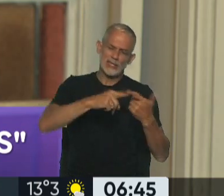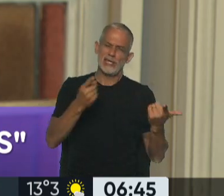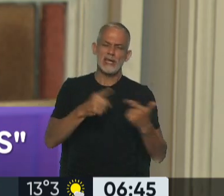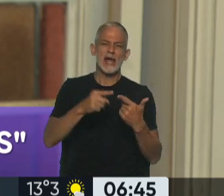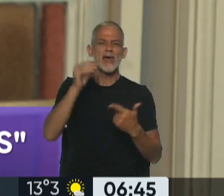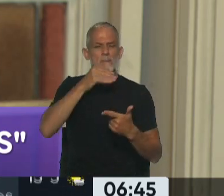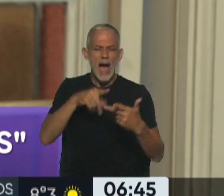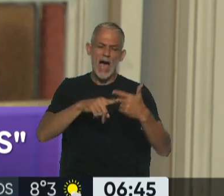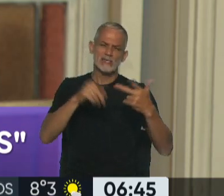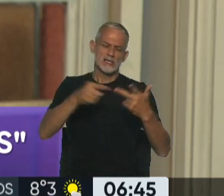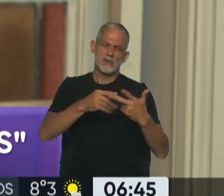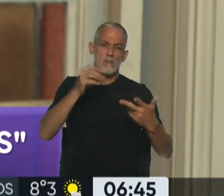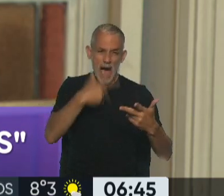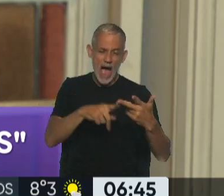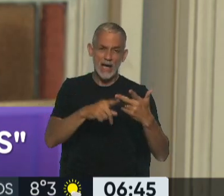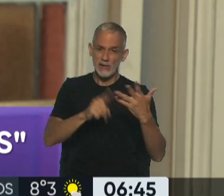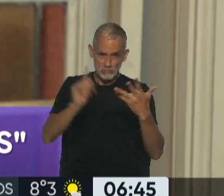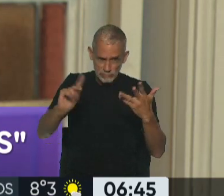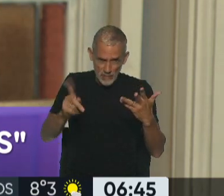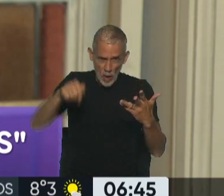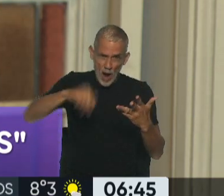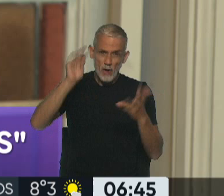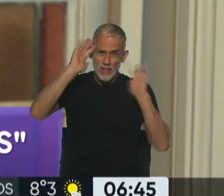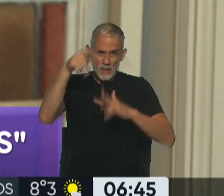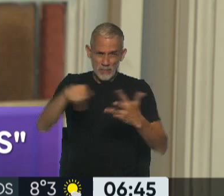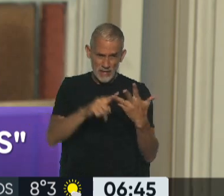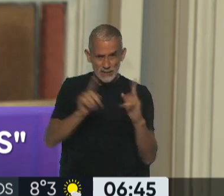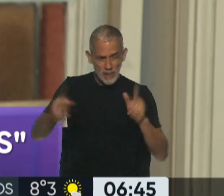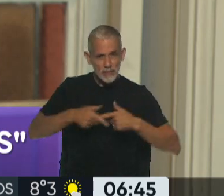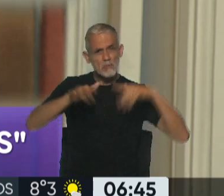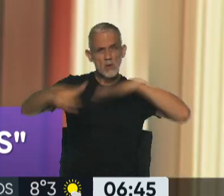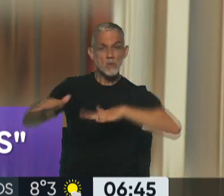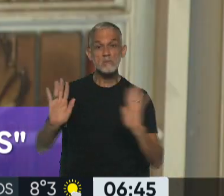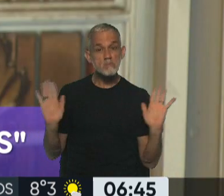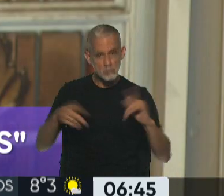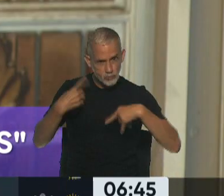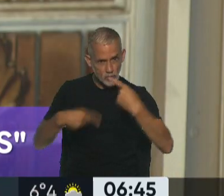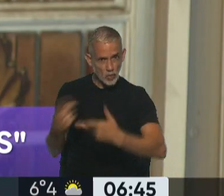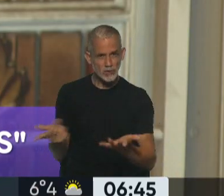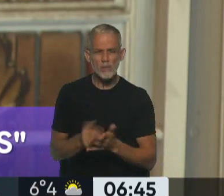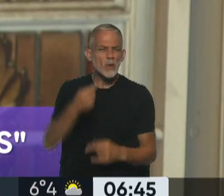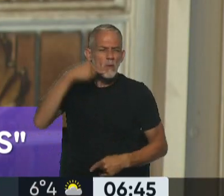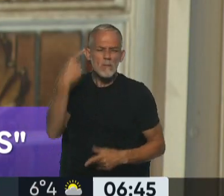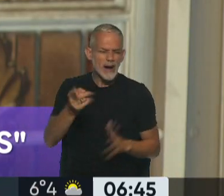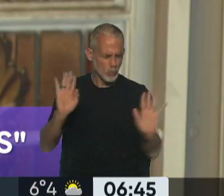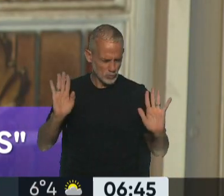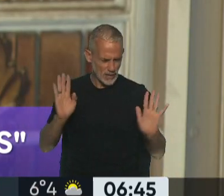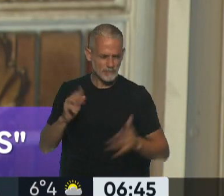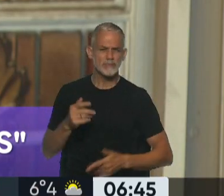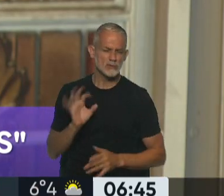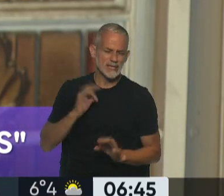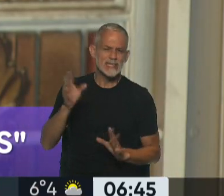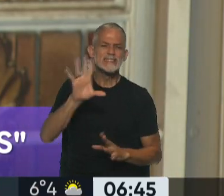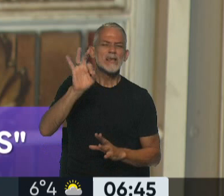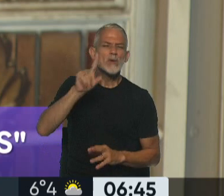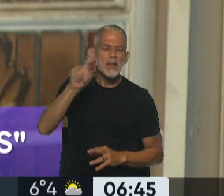y Massa, bajo el gobierno de Macri, y lo vamos a hacer también con el gobierno de Milei. No hay ninguna duda de eso. Déjenme hacer una pregunta retórica. ¿50.000